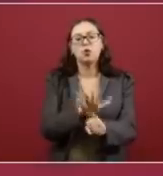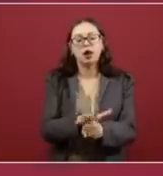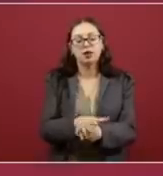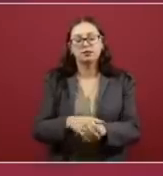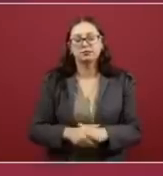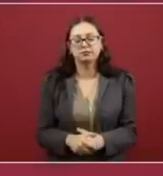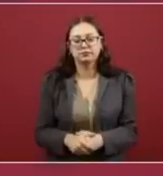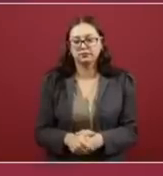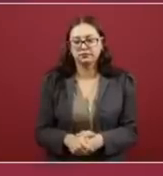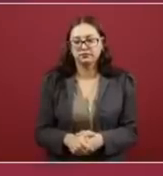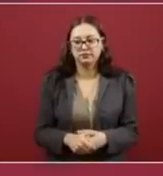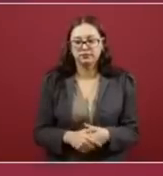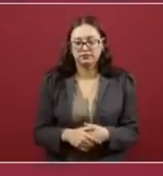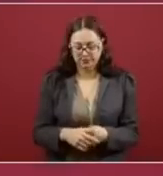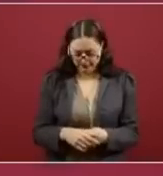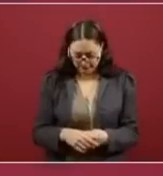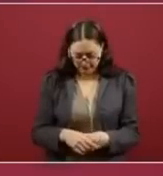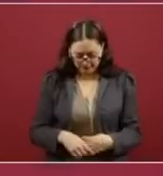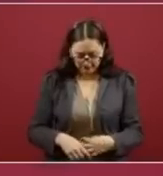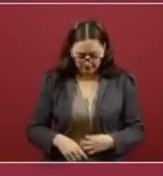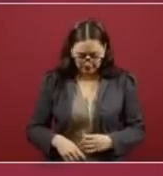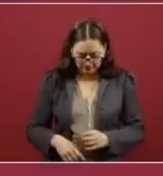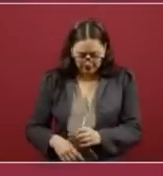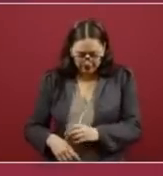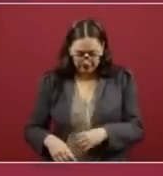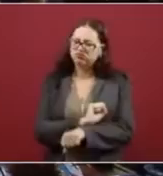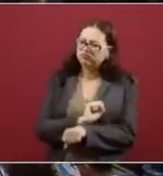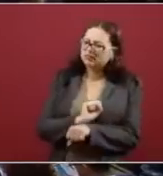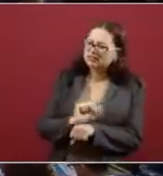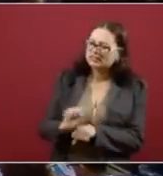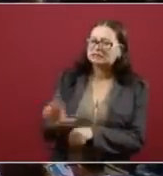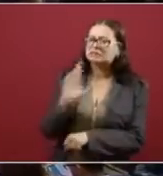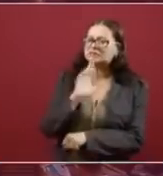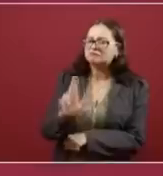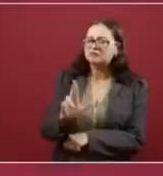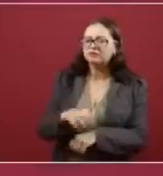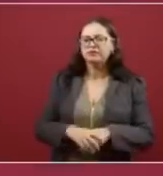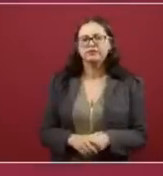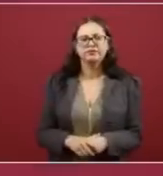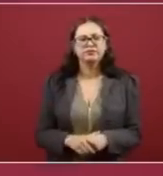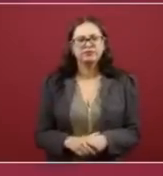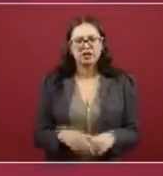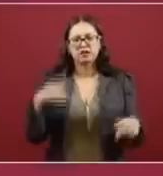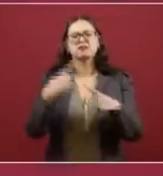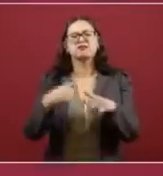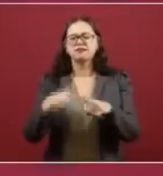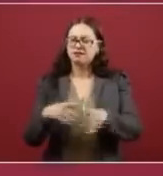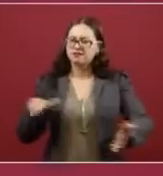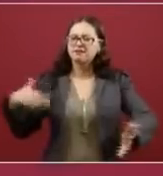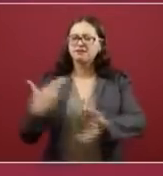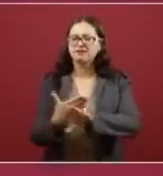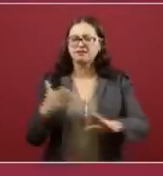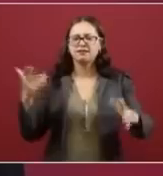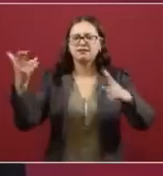no haya e impunidad quienes son los que agreden